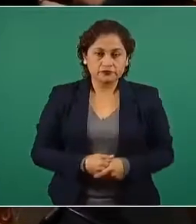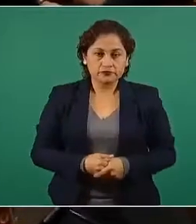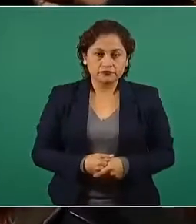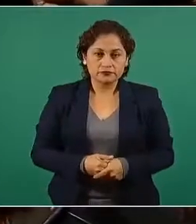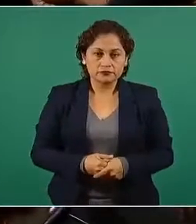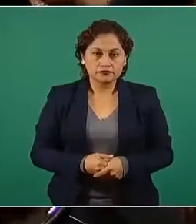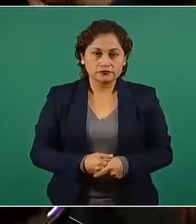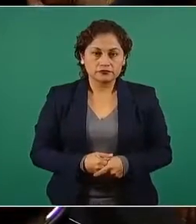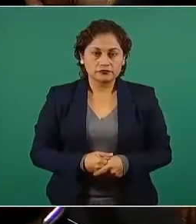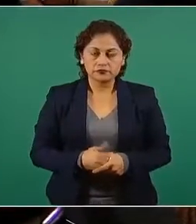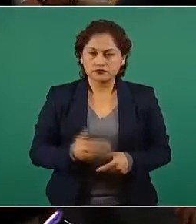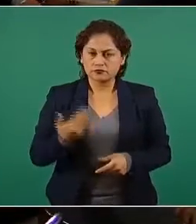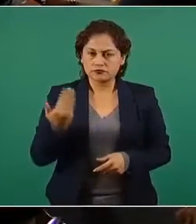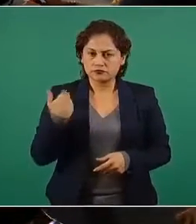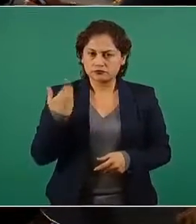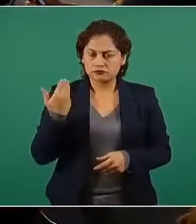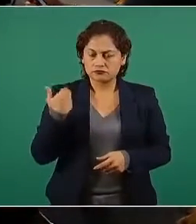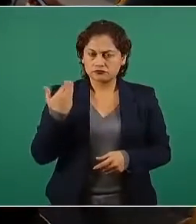un litigio